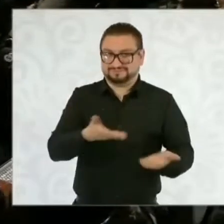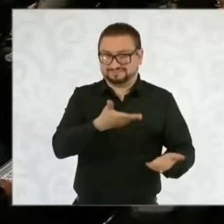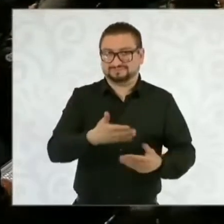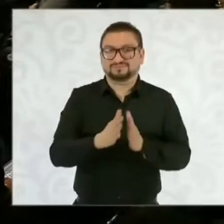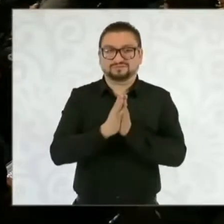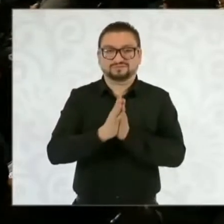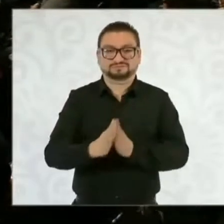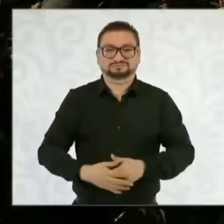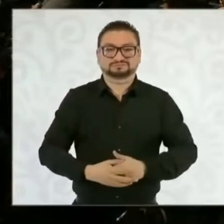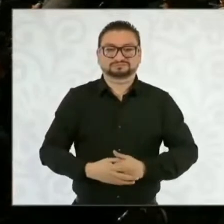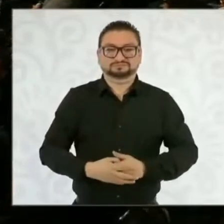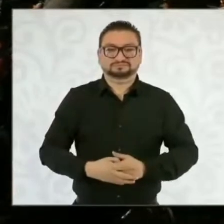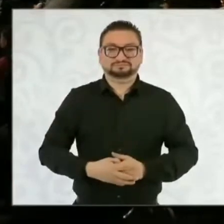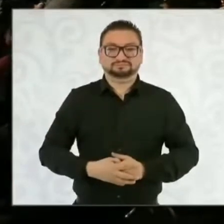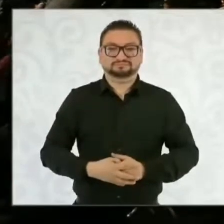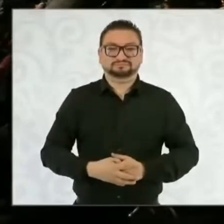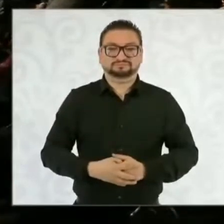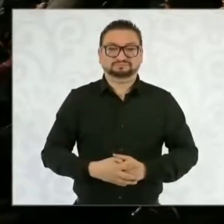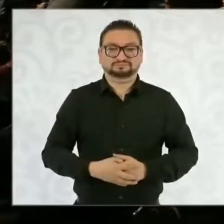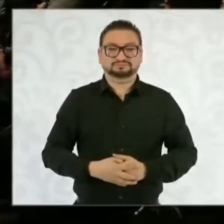favor.